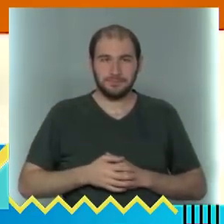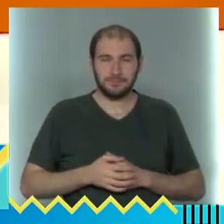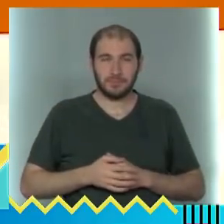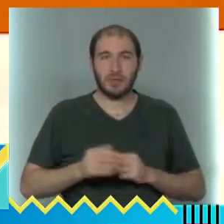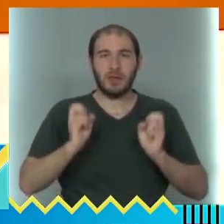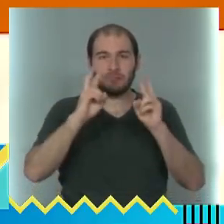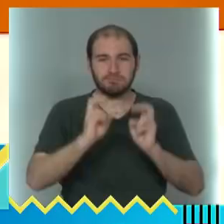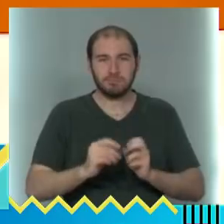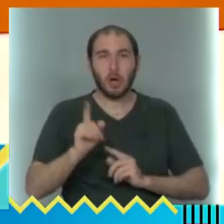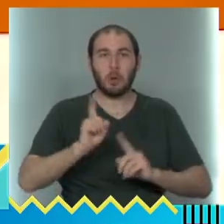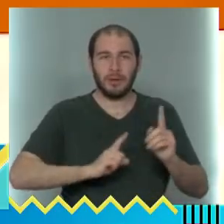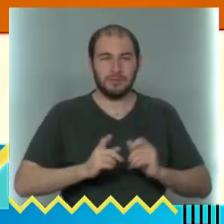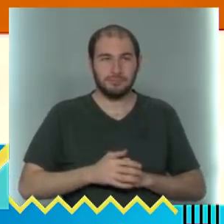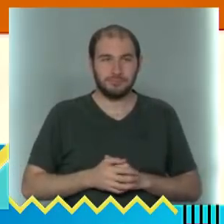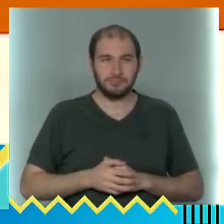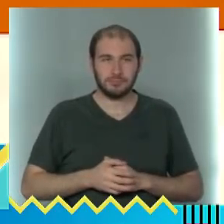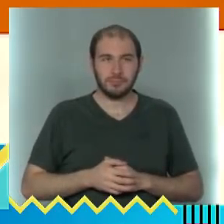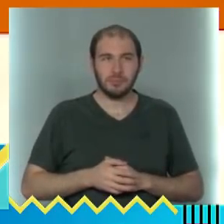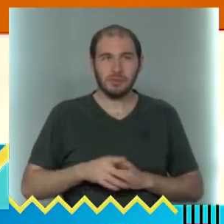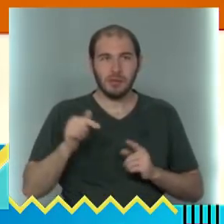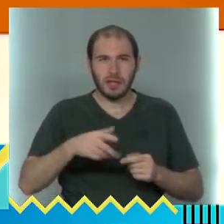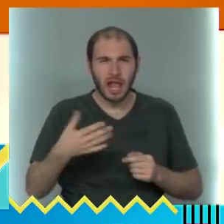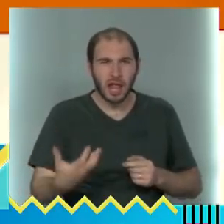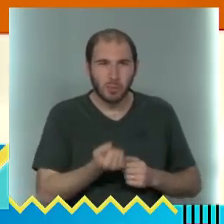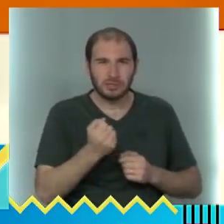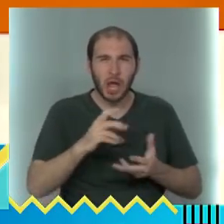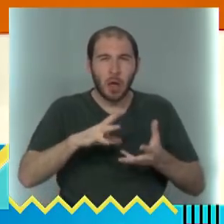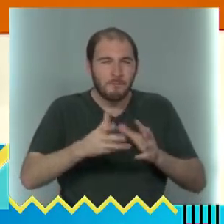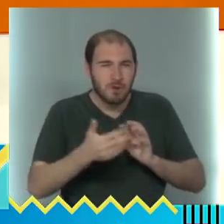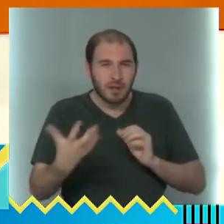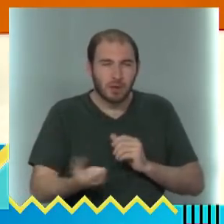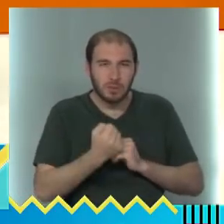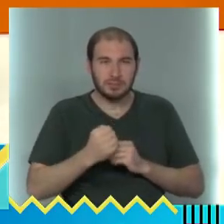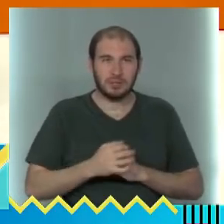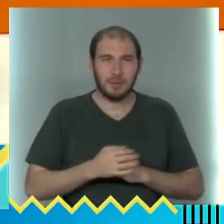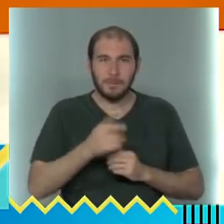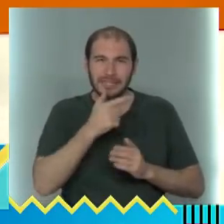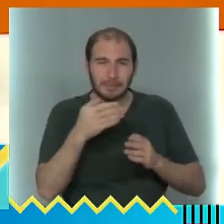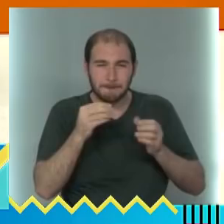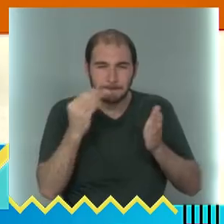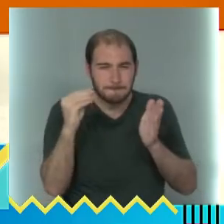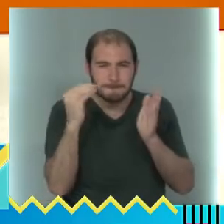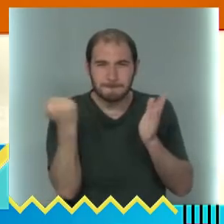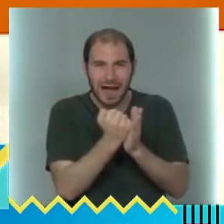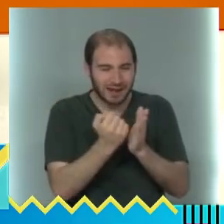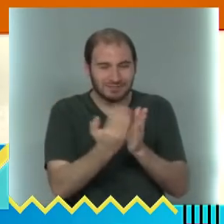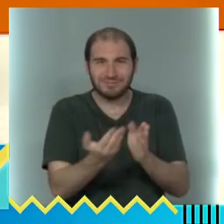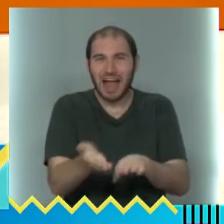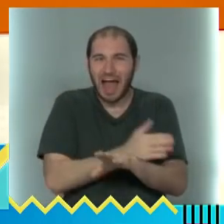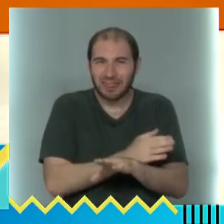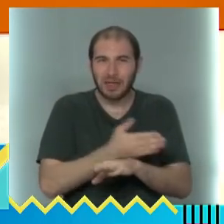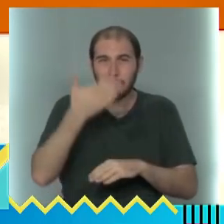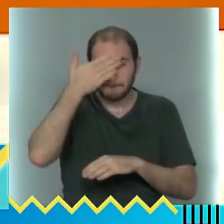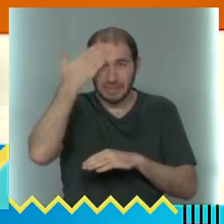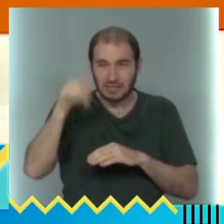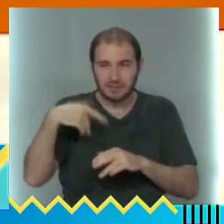en la investigación es tratar justamente eso, de encontrar de alguna forma algún marcador predictivo de que el